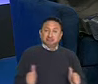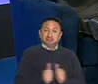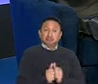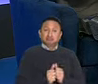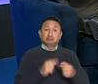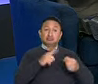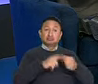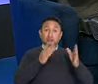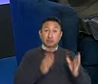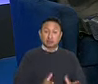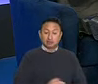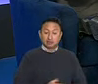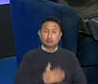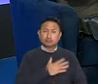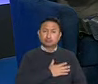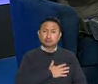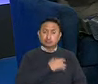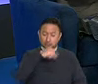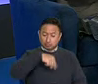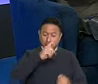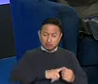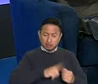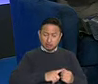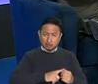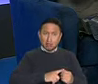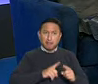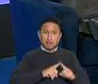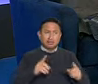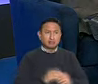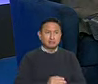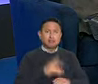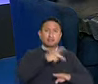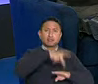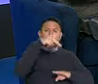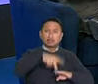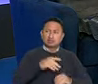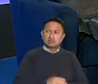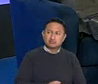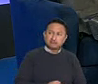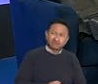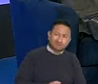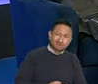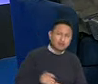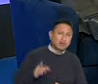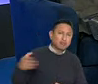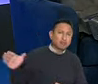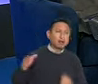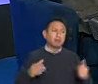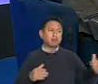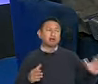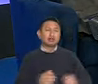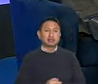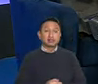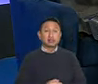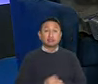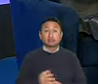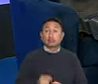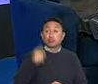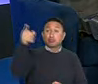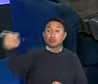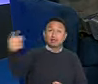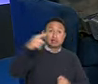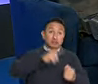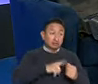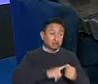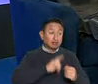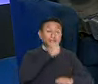quiteño es orgulloso, entre comillas, de Quito, pero a Pichincha le ve lejos, le ve lejos. Y el que vive en la ruralidad, a Quito le ve